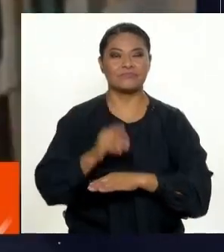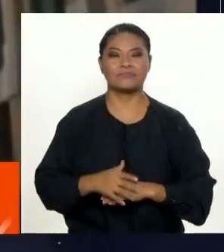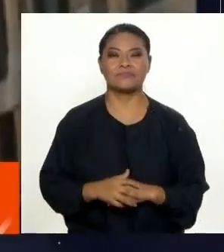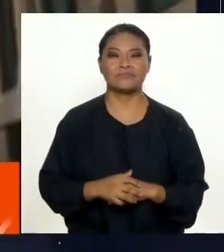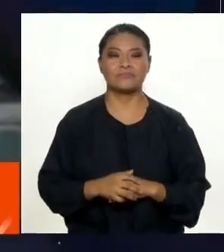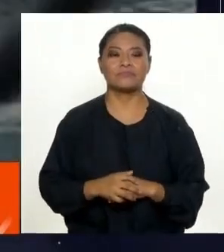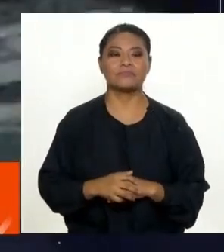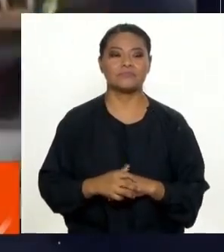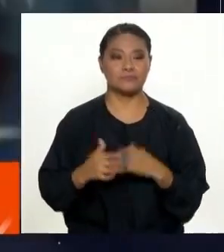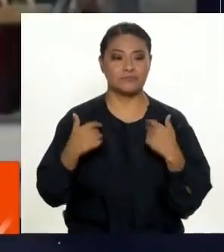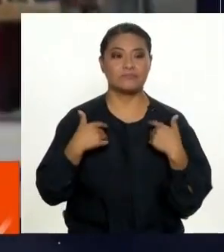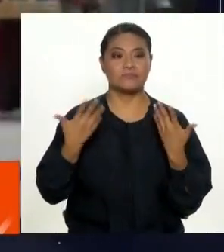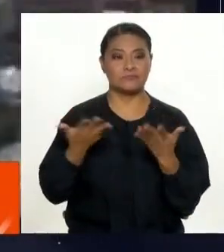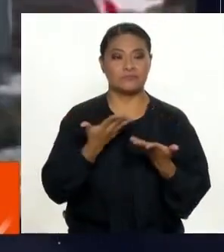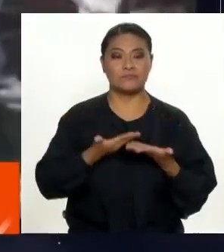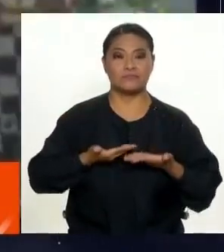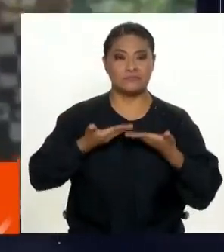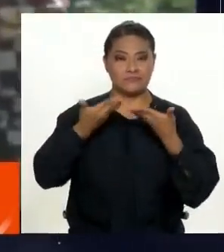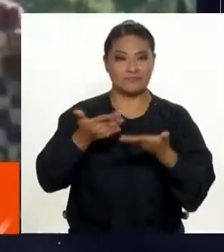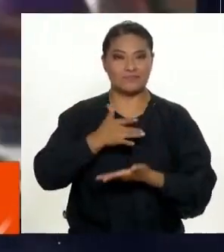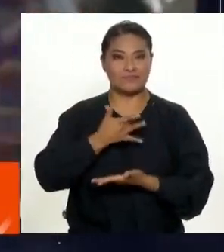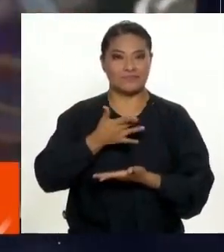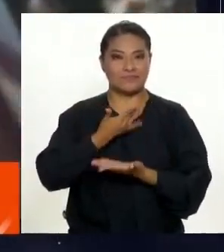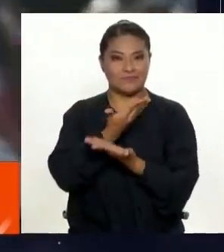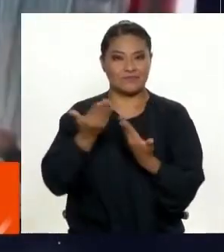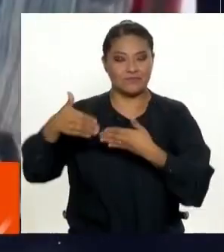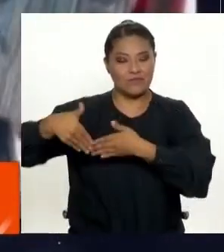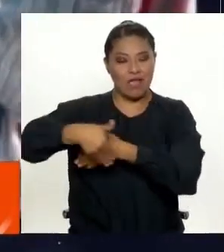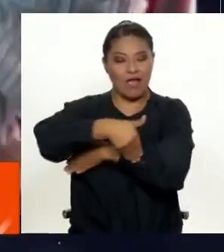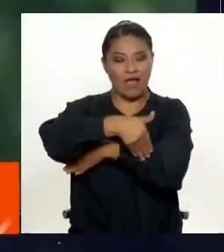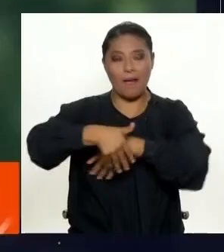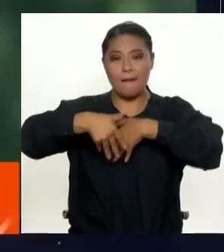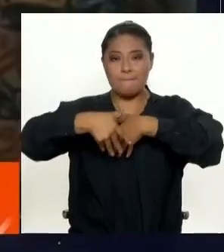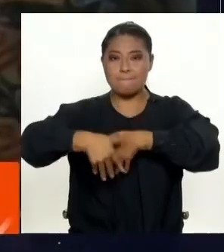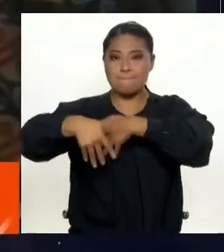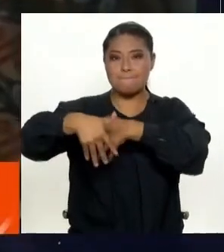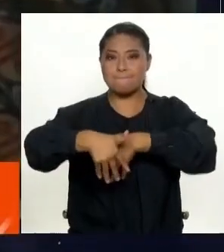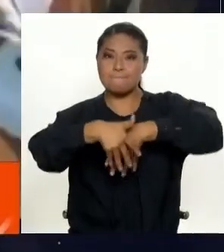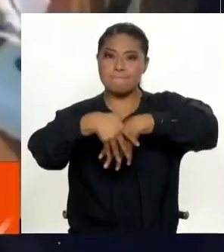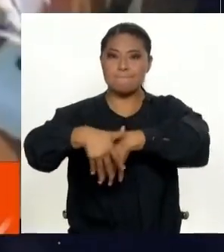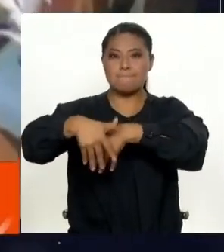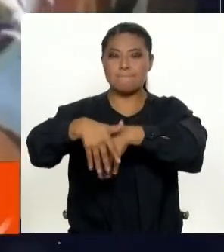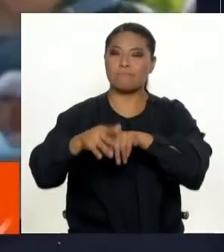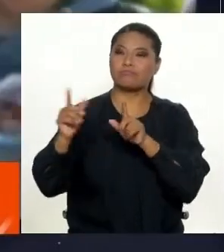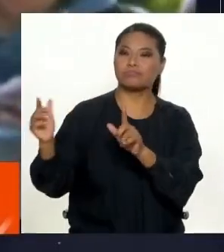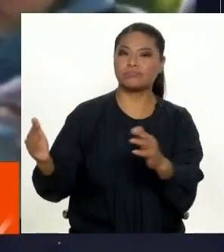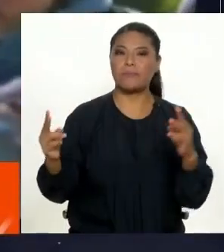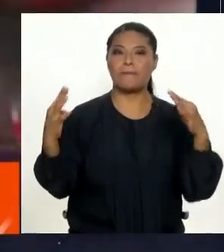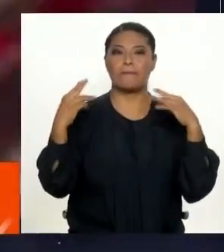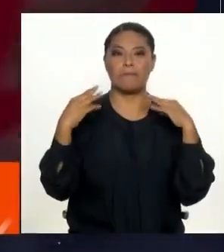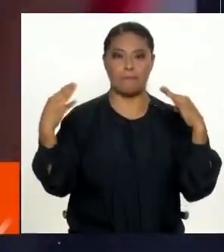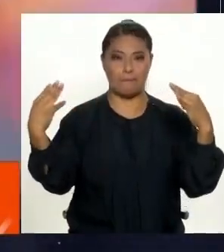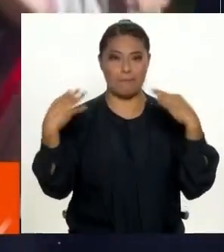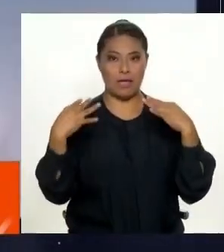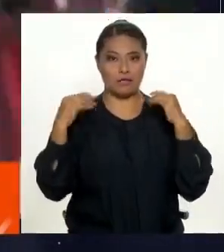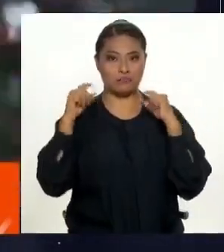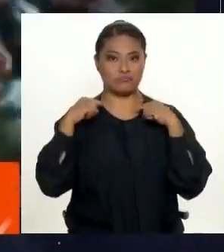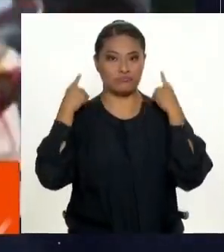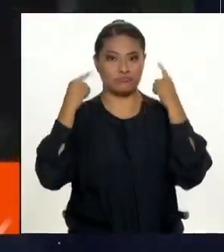A colorful tradition that fills the streets with rhythm, mysticism, and joy.